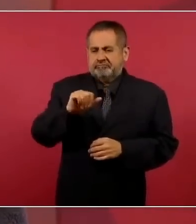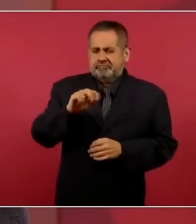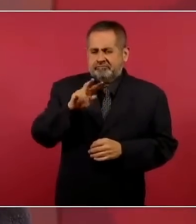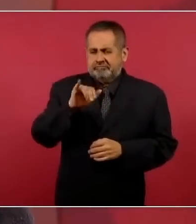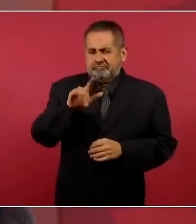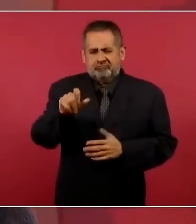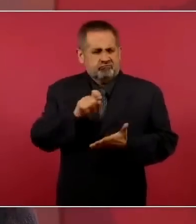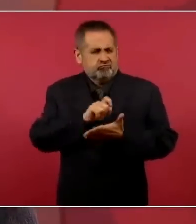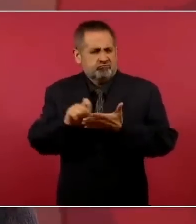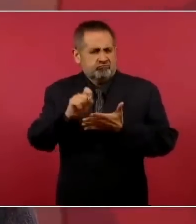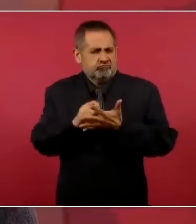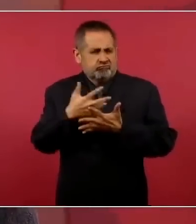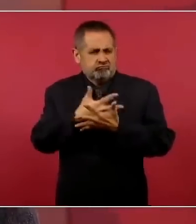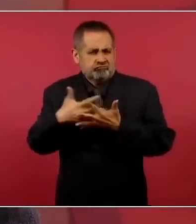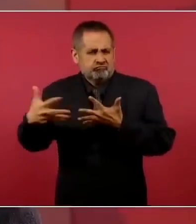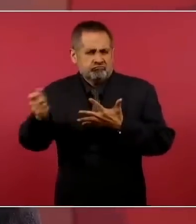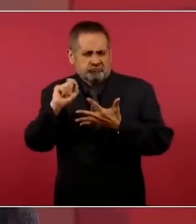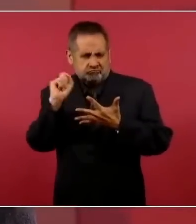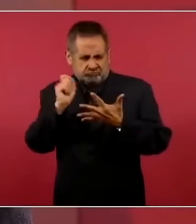prosa